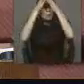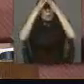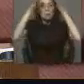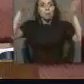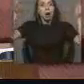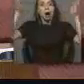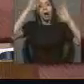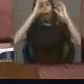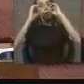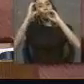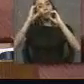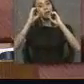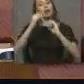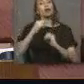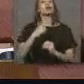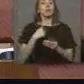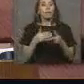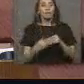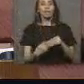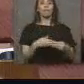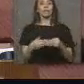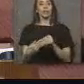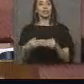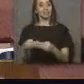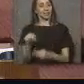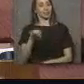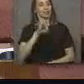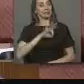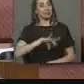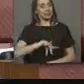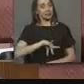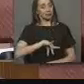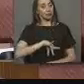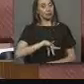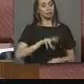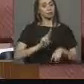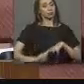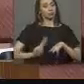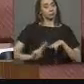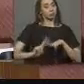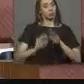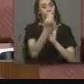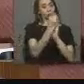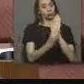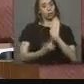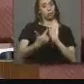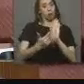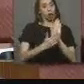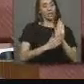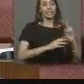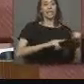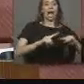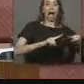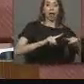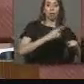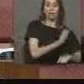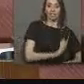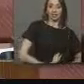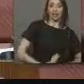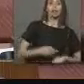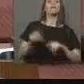y flexibilidad de posturas. Sabemos que en Chile se han implementado políticas, tanto administrativas como legislativas, con